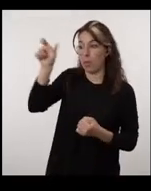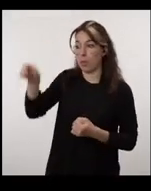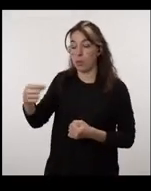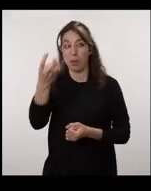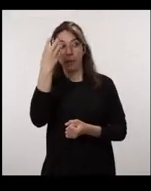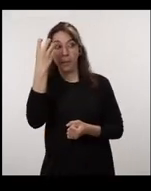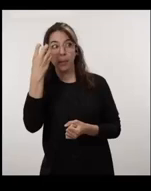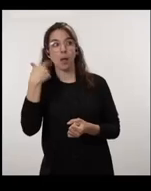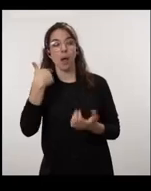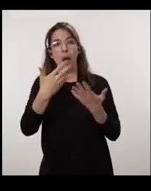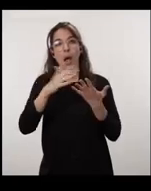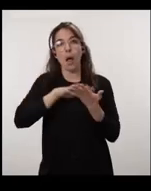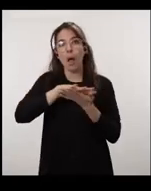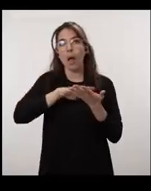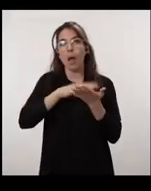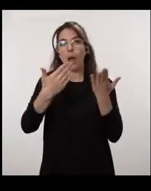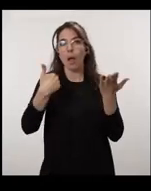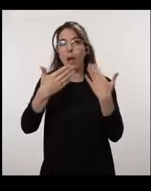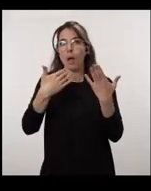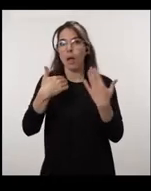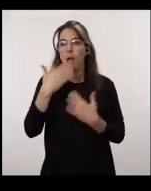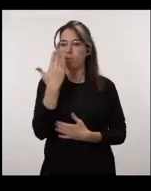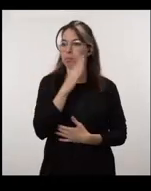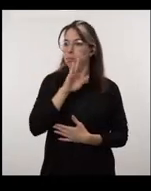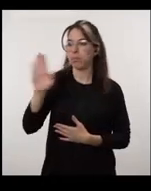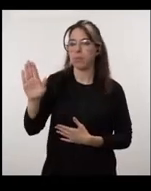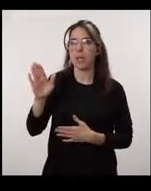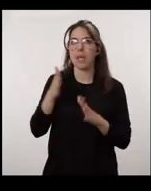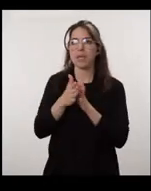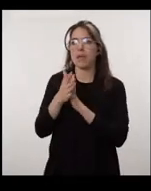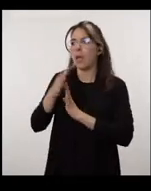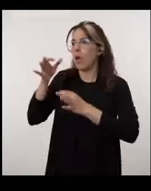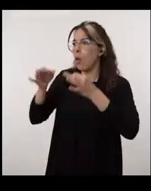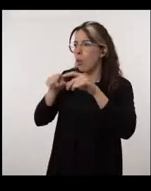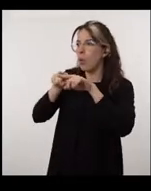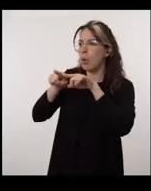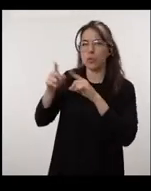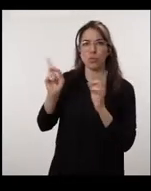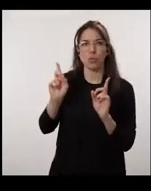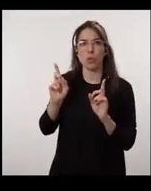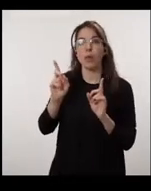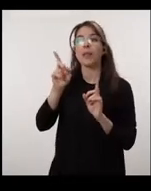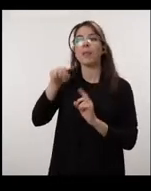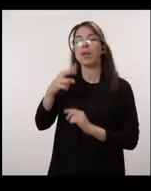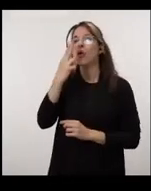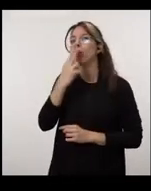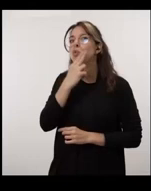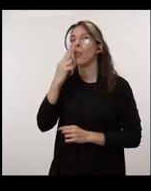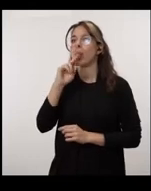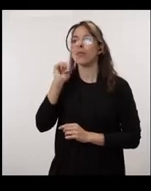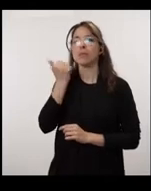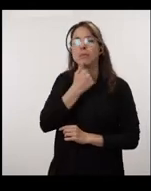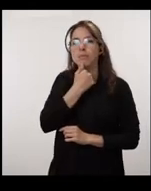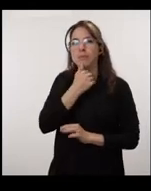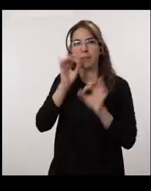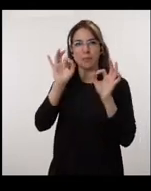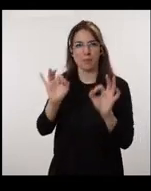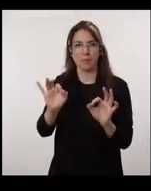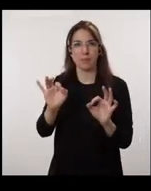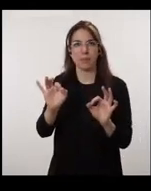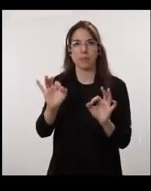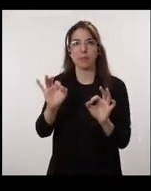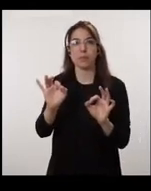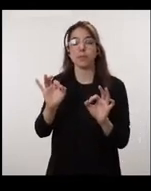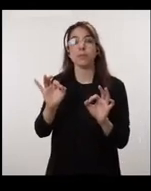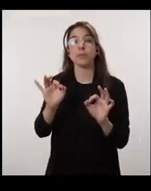mentor y mentor izado un espacio en el que no se pretende juzgar y donde hay un compromiso de confidencialidad muy